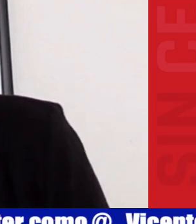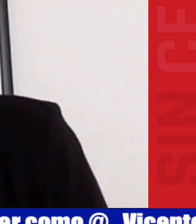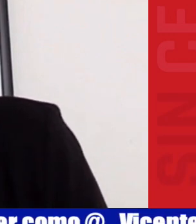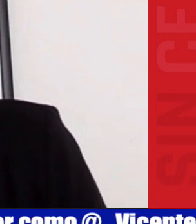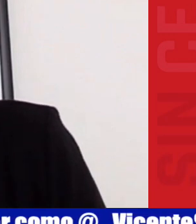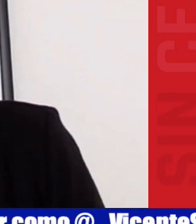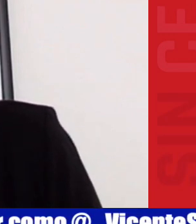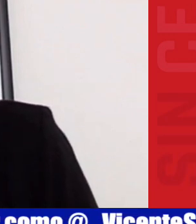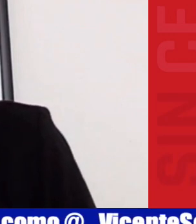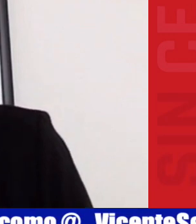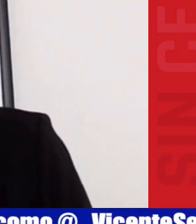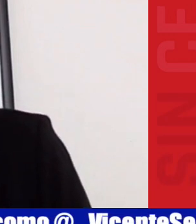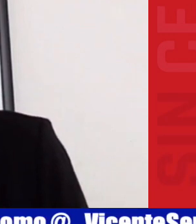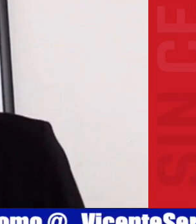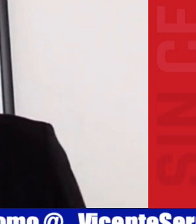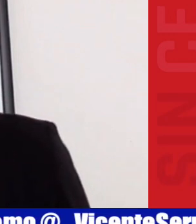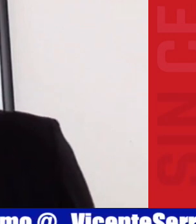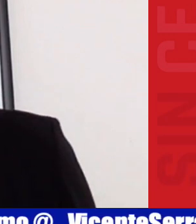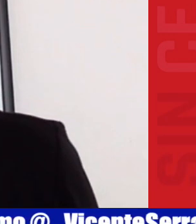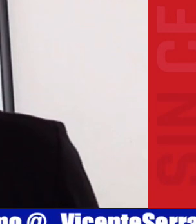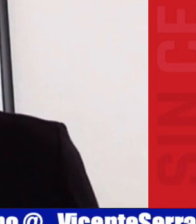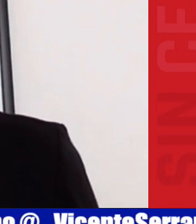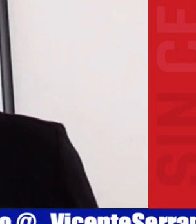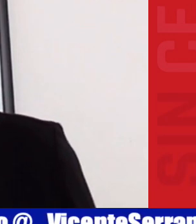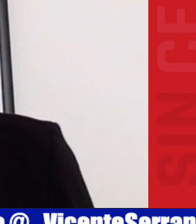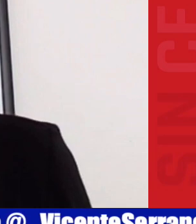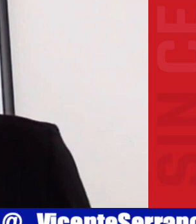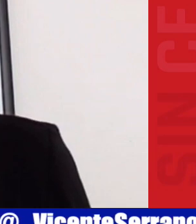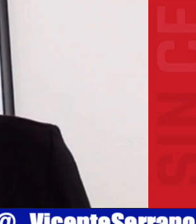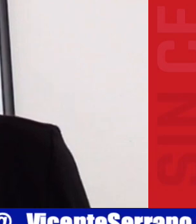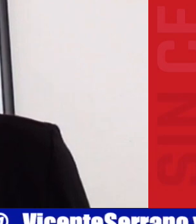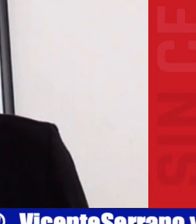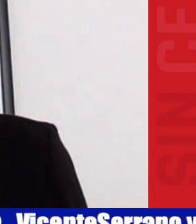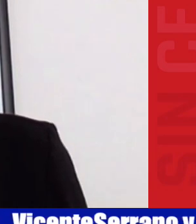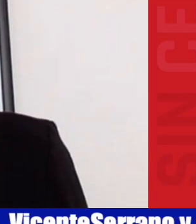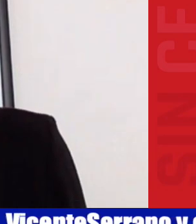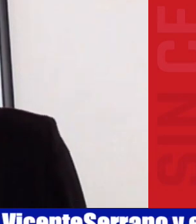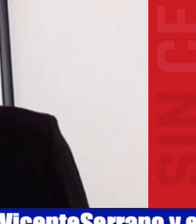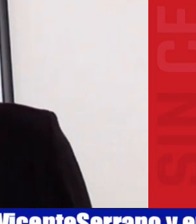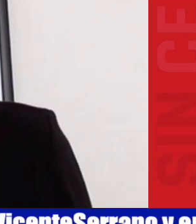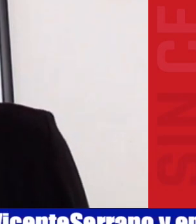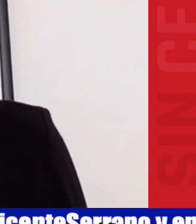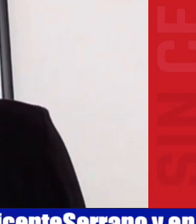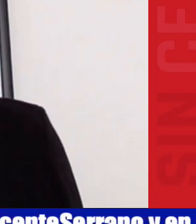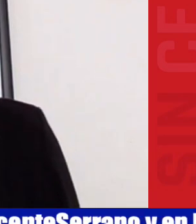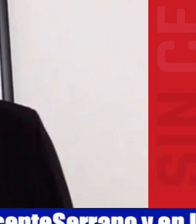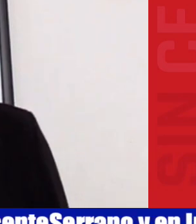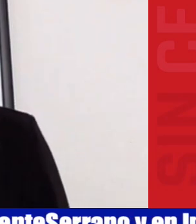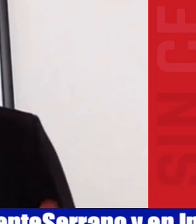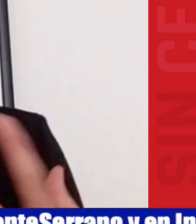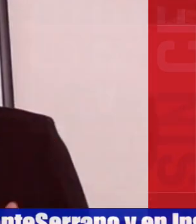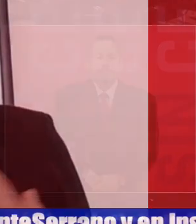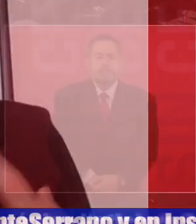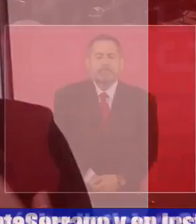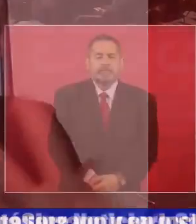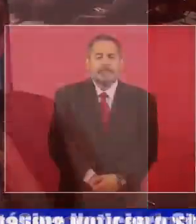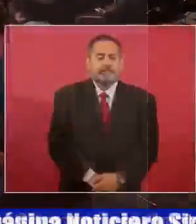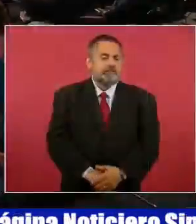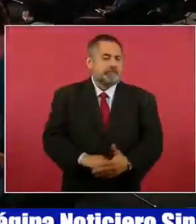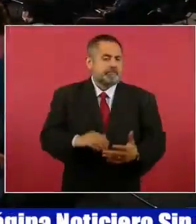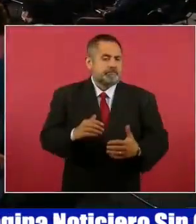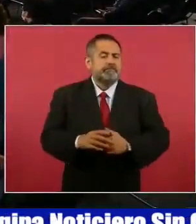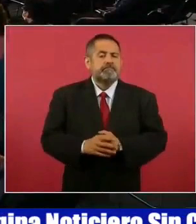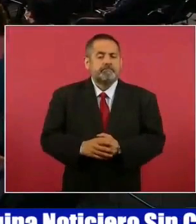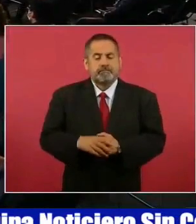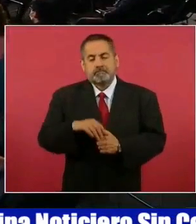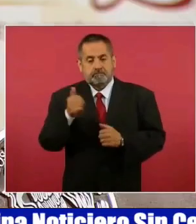personal a mí me va a doler muchísimo dejar de verlo, pero creo que es una decisión sabia que también atiende un poco a ver a